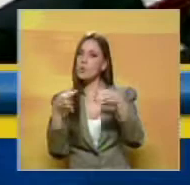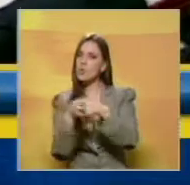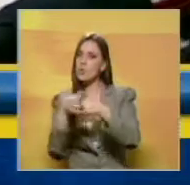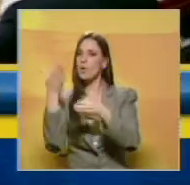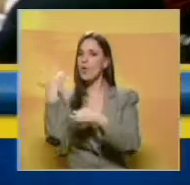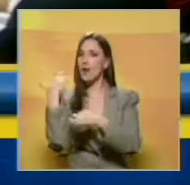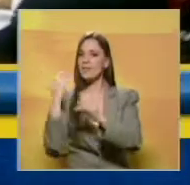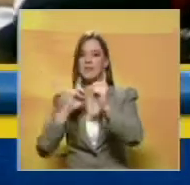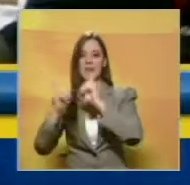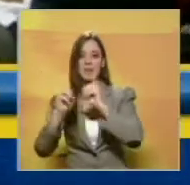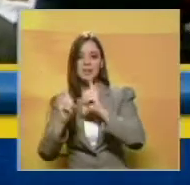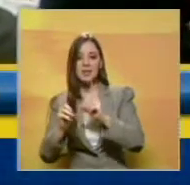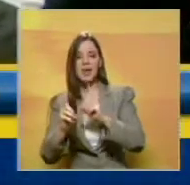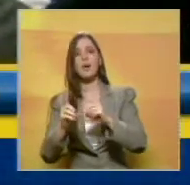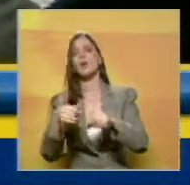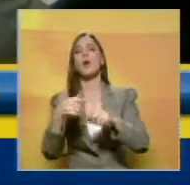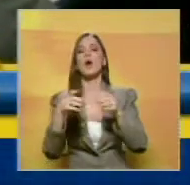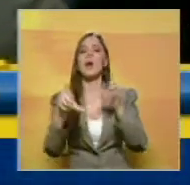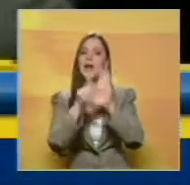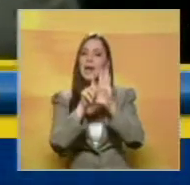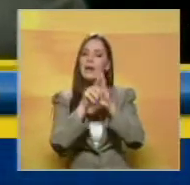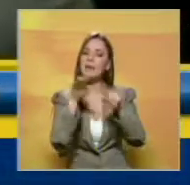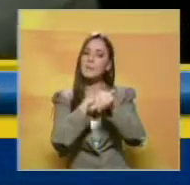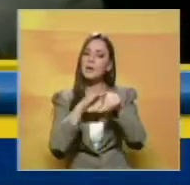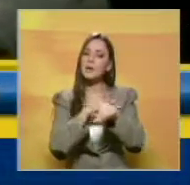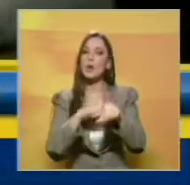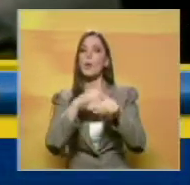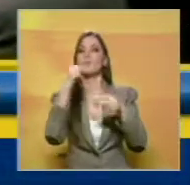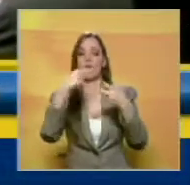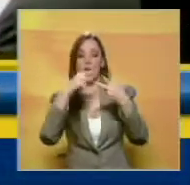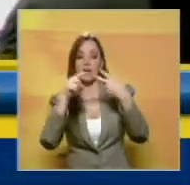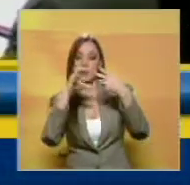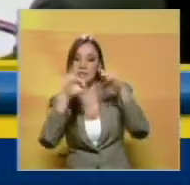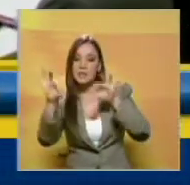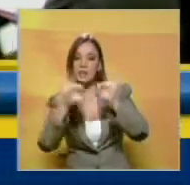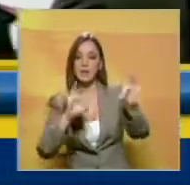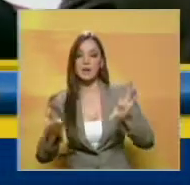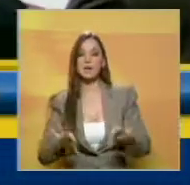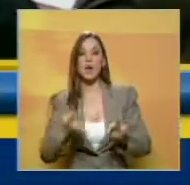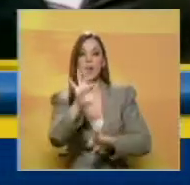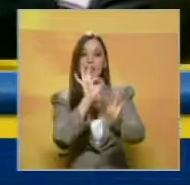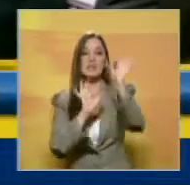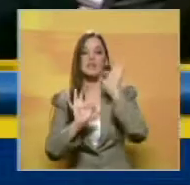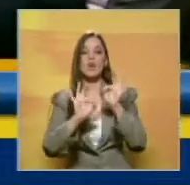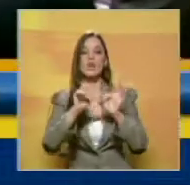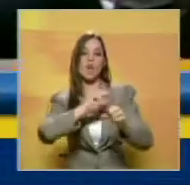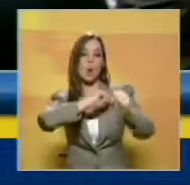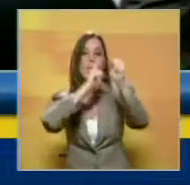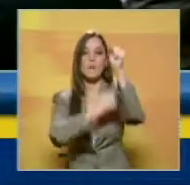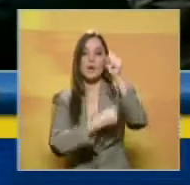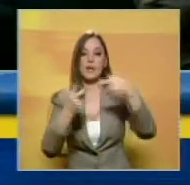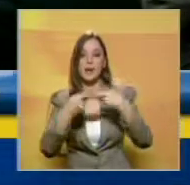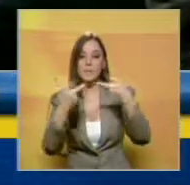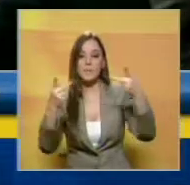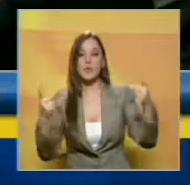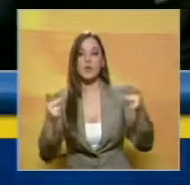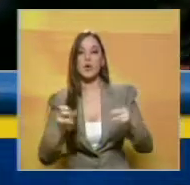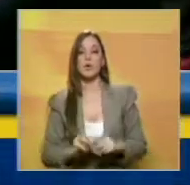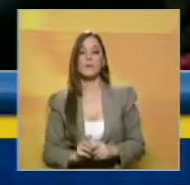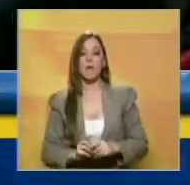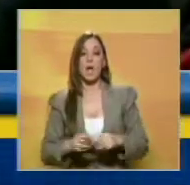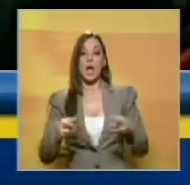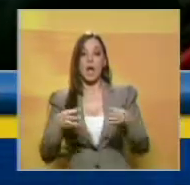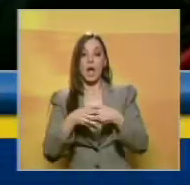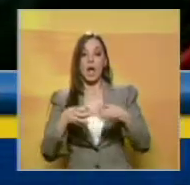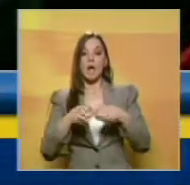comisiones de amnistía, Comisión de la Verdad, descentralización y designación de los miembros de los poderes públicos. La decisión fue tomada por las